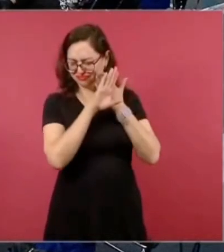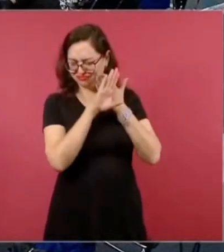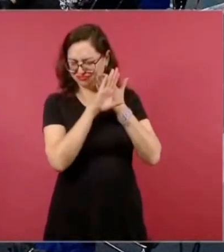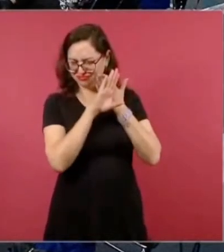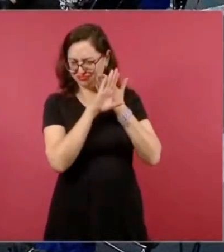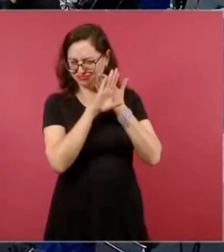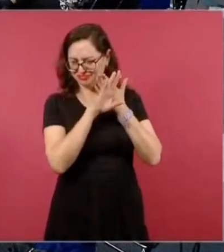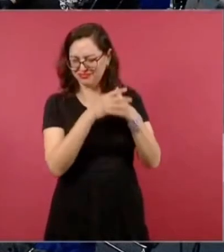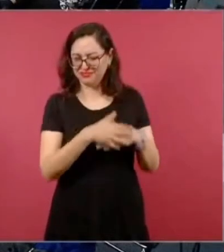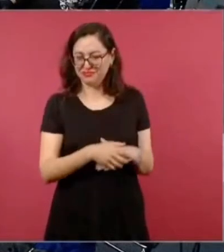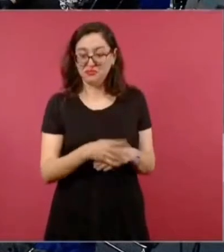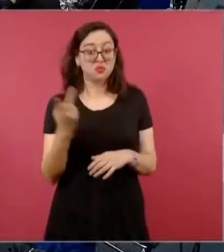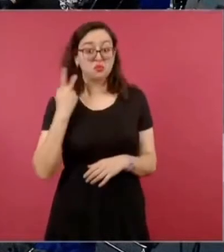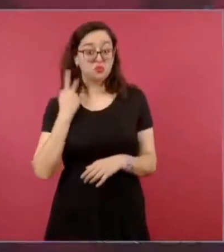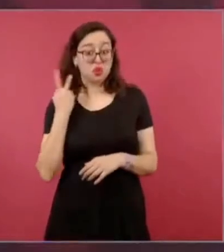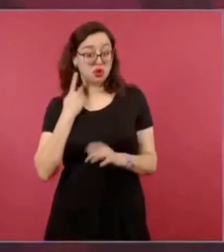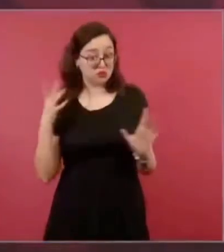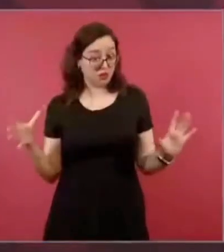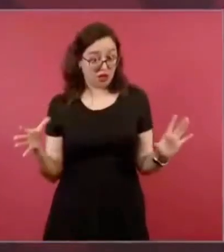con la política